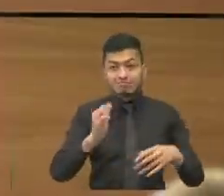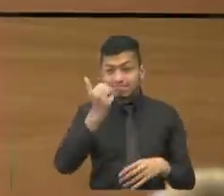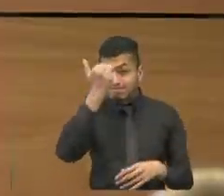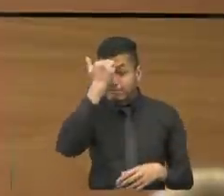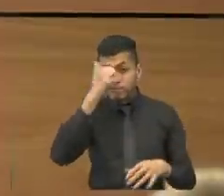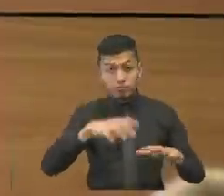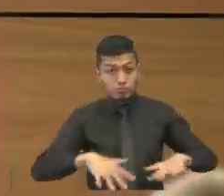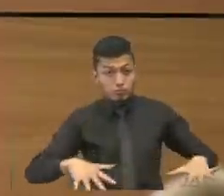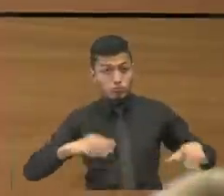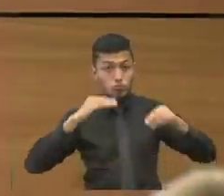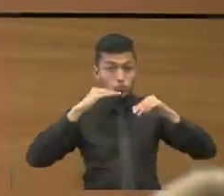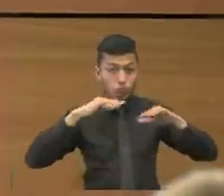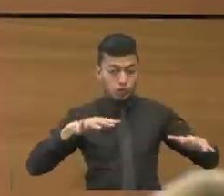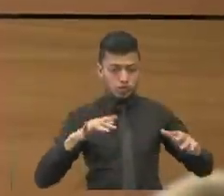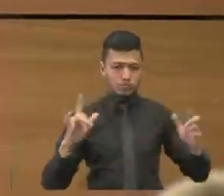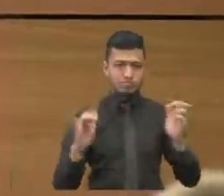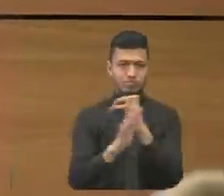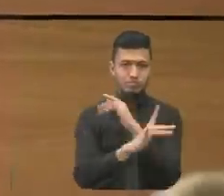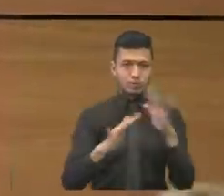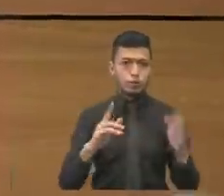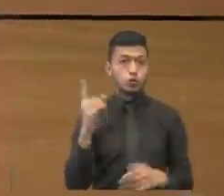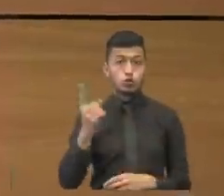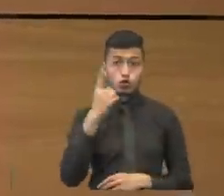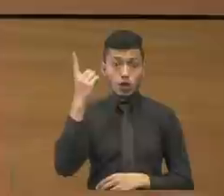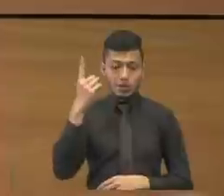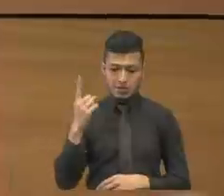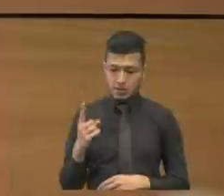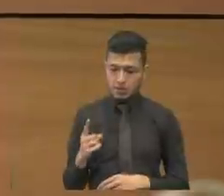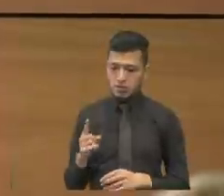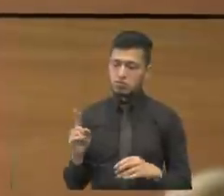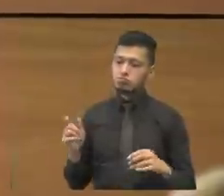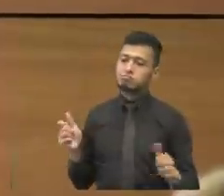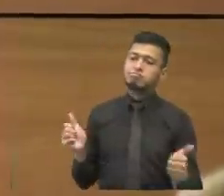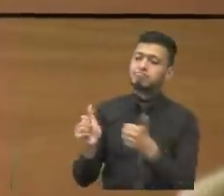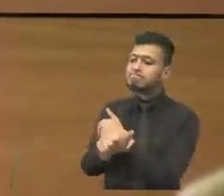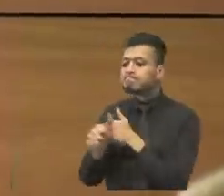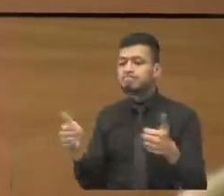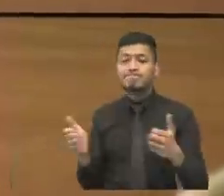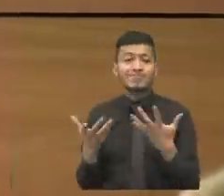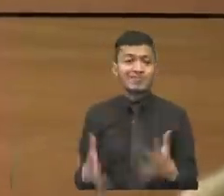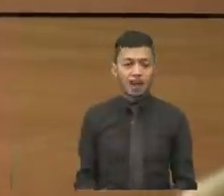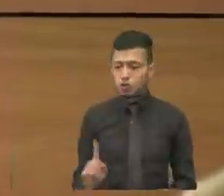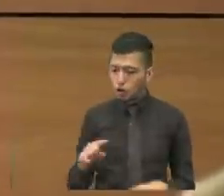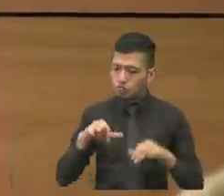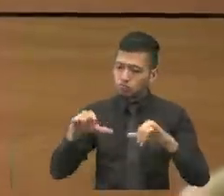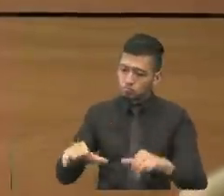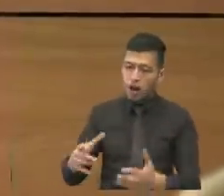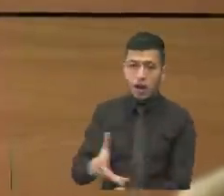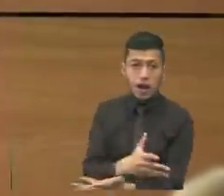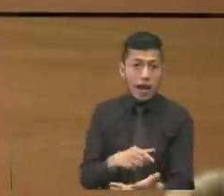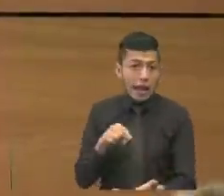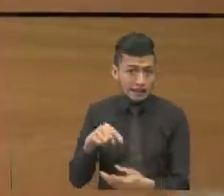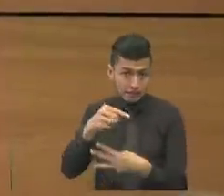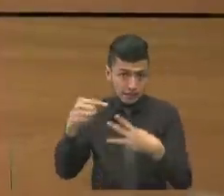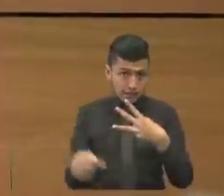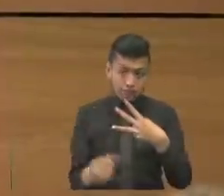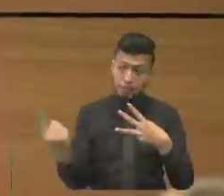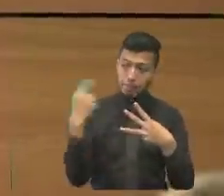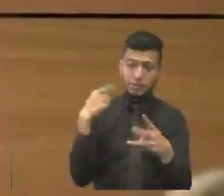peatonal, no solo para pasar andenes, sino para estar. Esos fueron los tres mandatos que nos dio la gente.